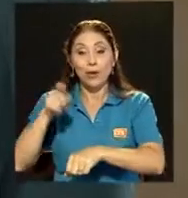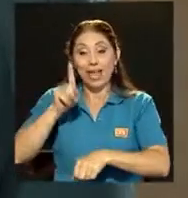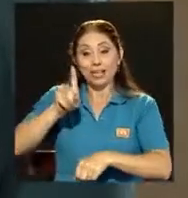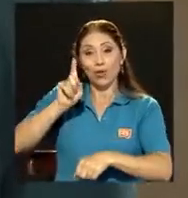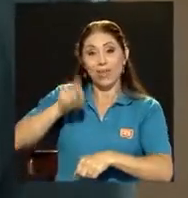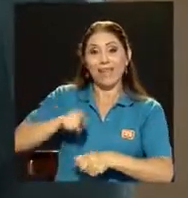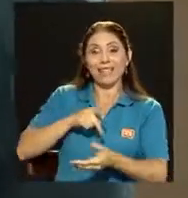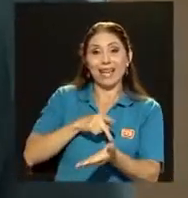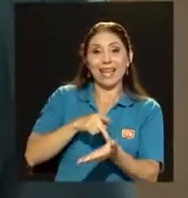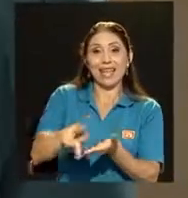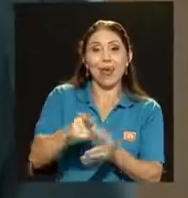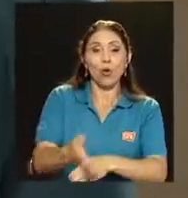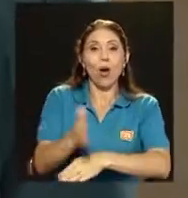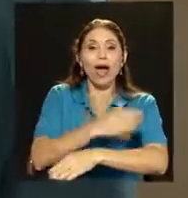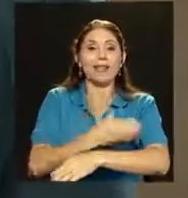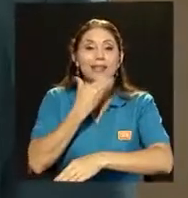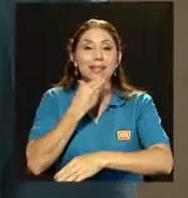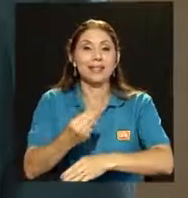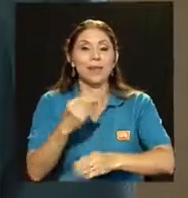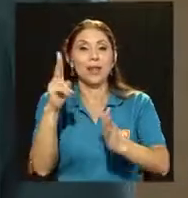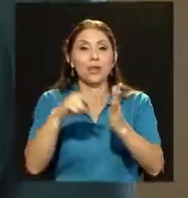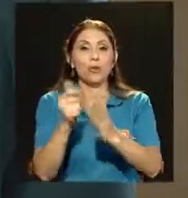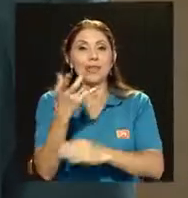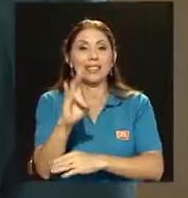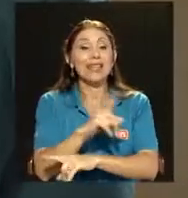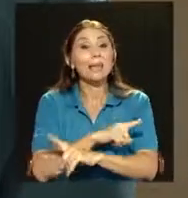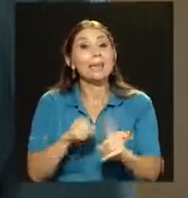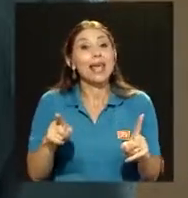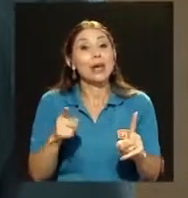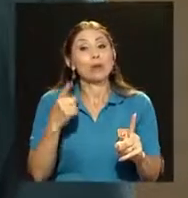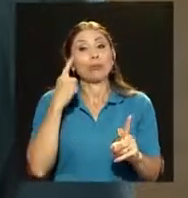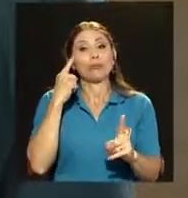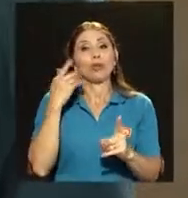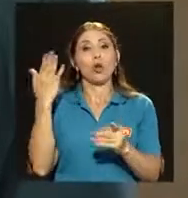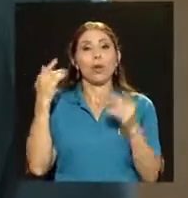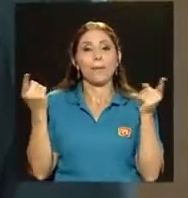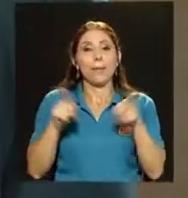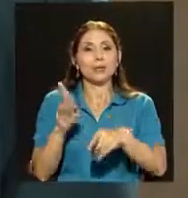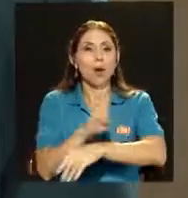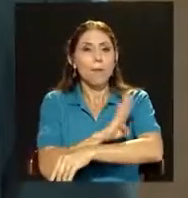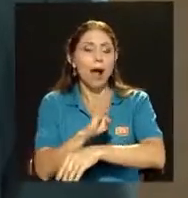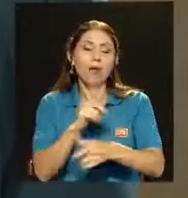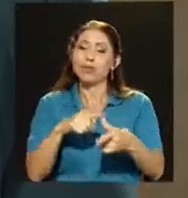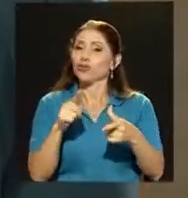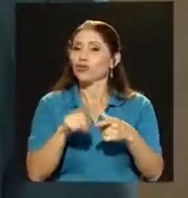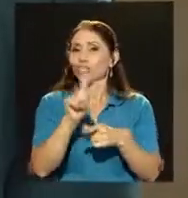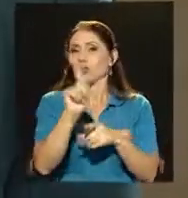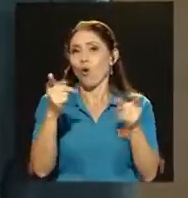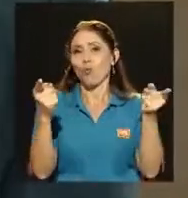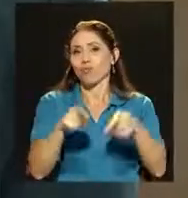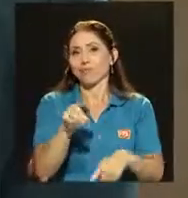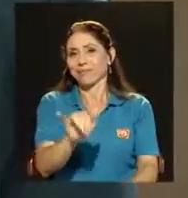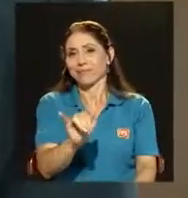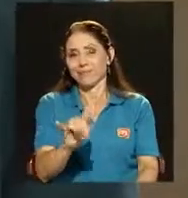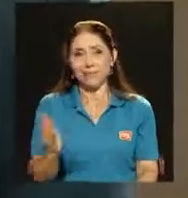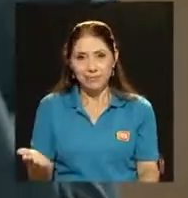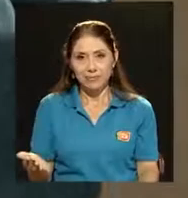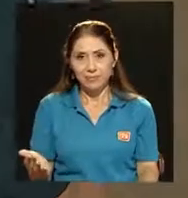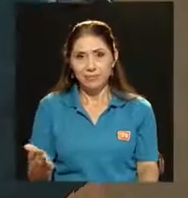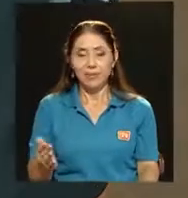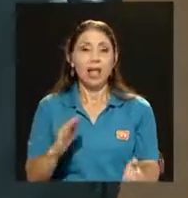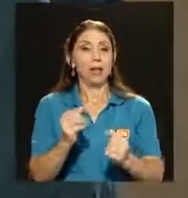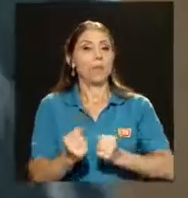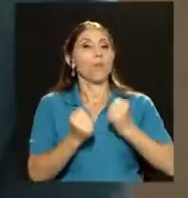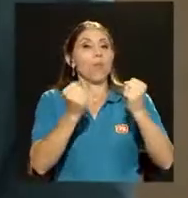del 2017. Sin embargo, dada la situación del banco, esto no fue así y se, digamos, por parte del